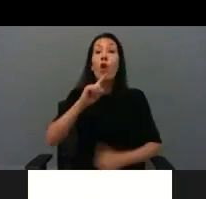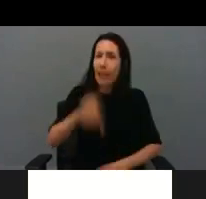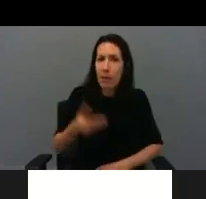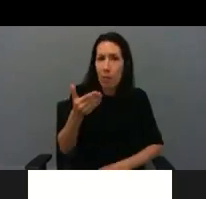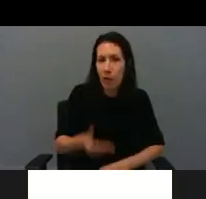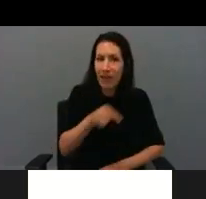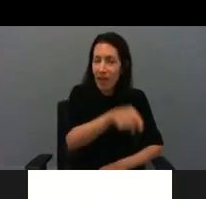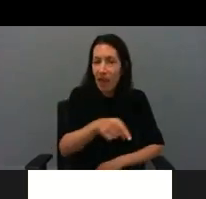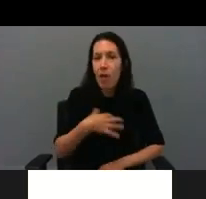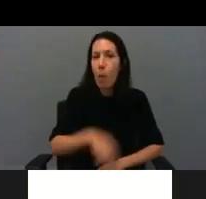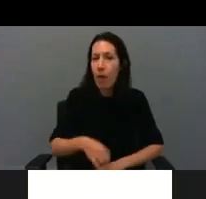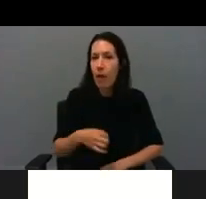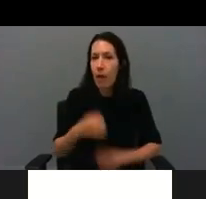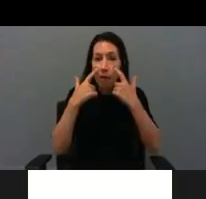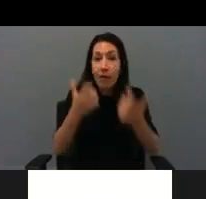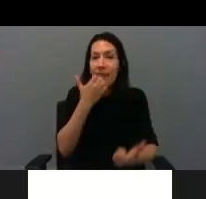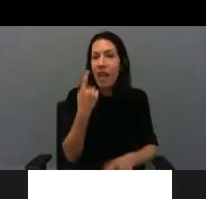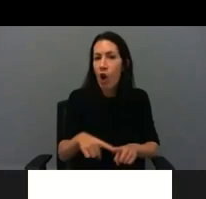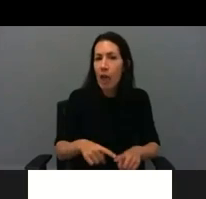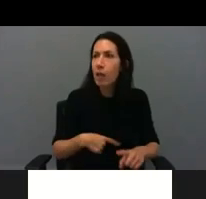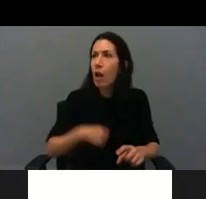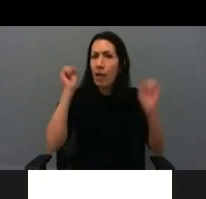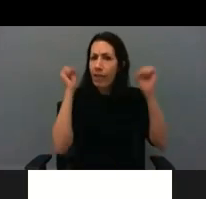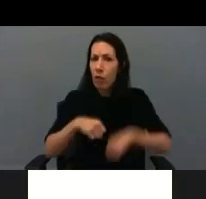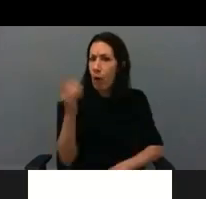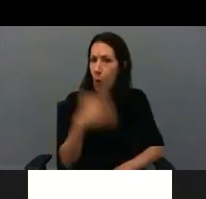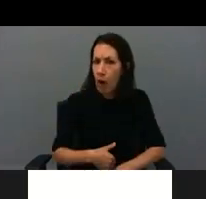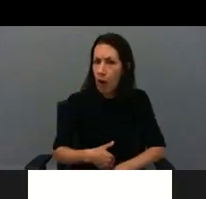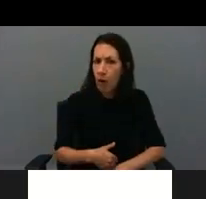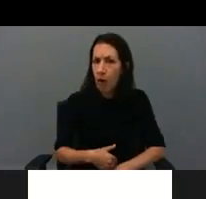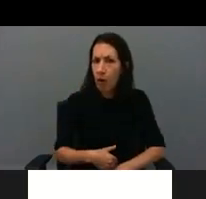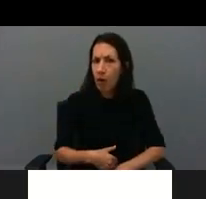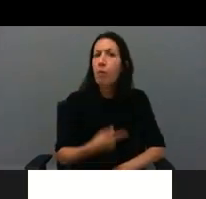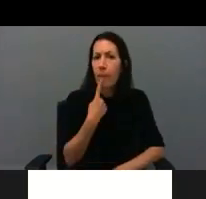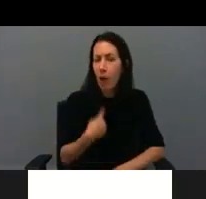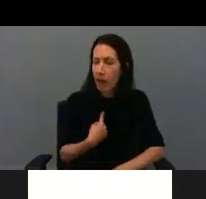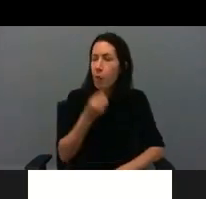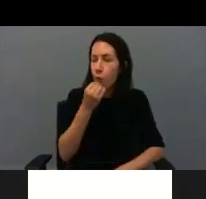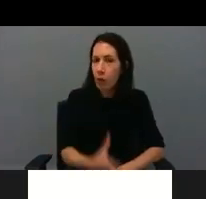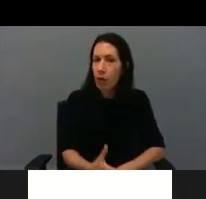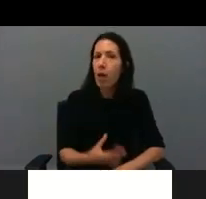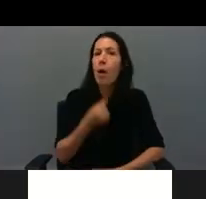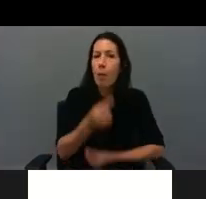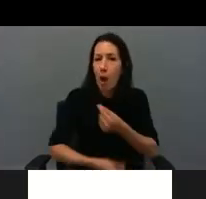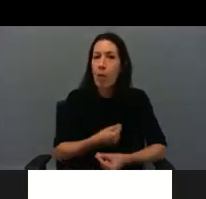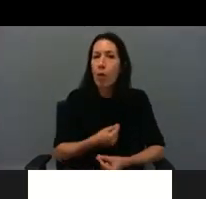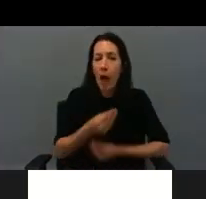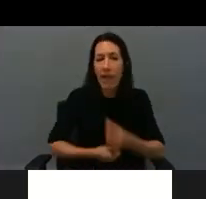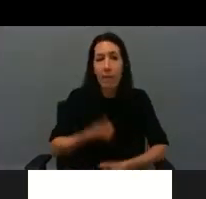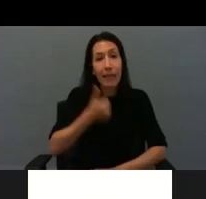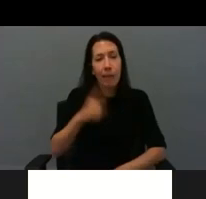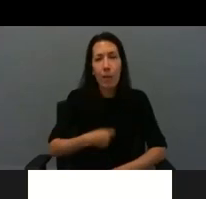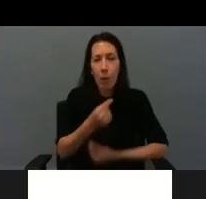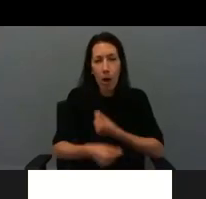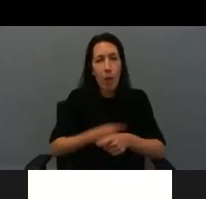que ella también demuestre cuando algo no le parece, y cada día lo hace más y cada día es más cabezona, y me parece bien porque ella